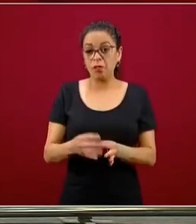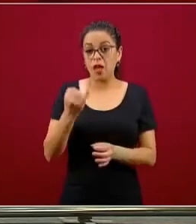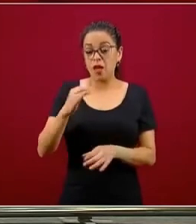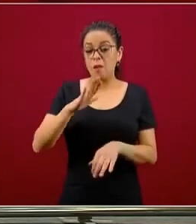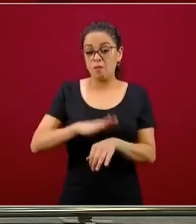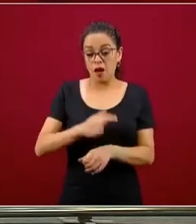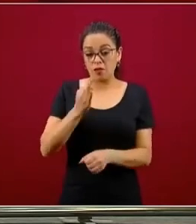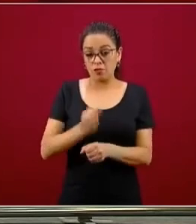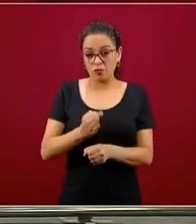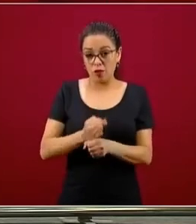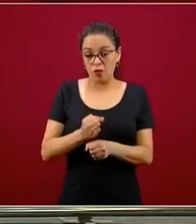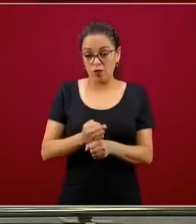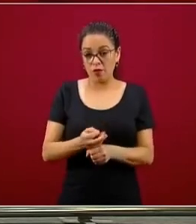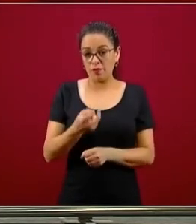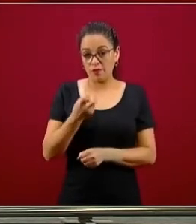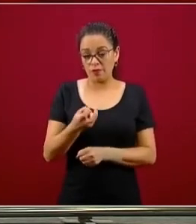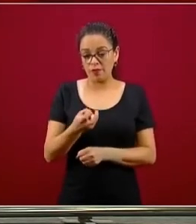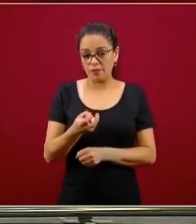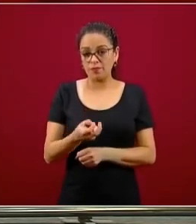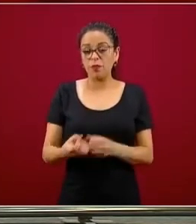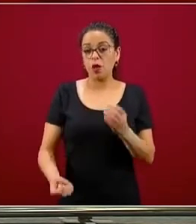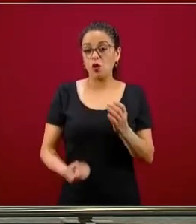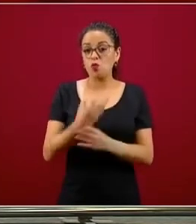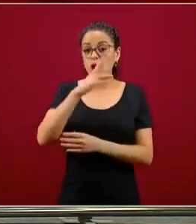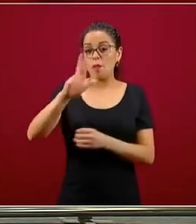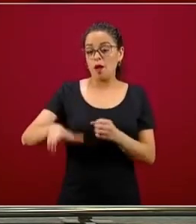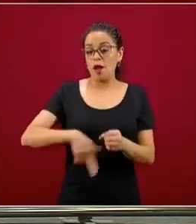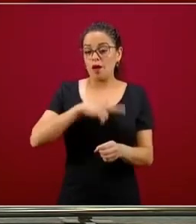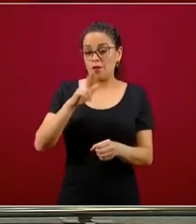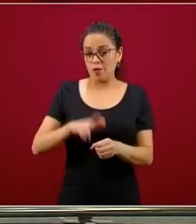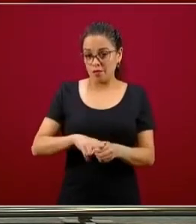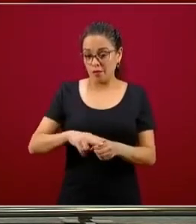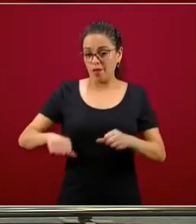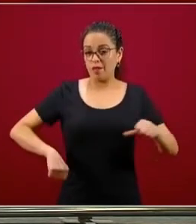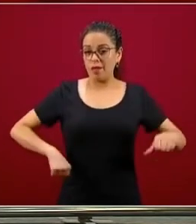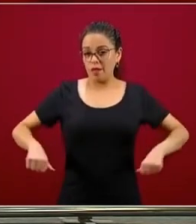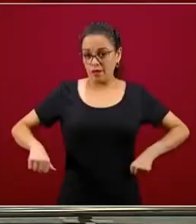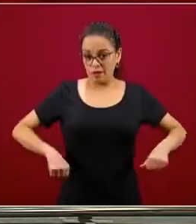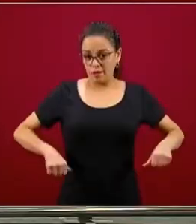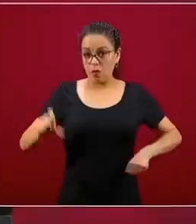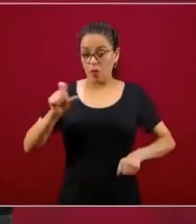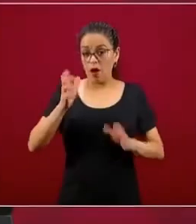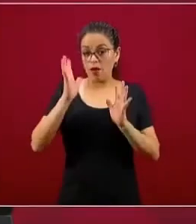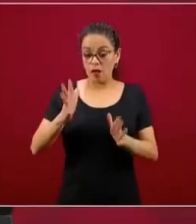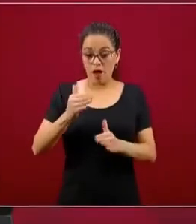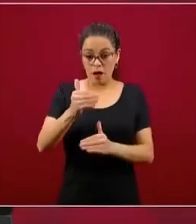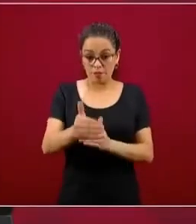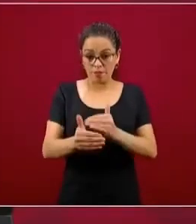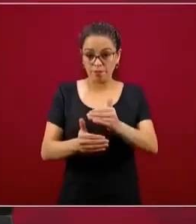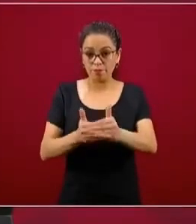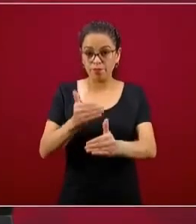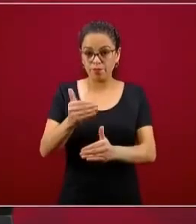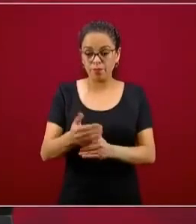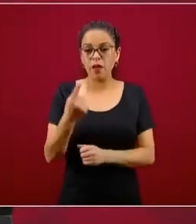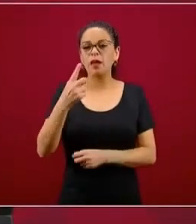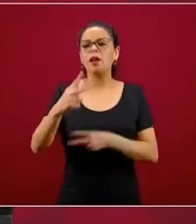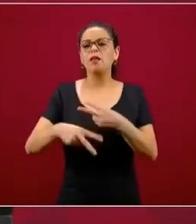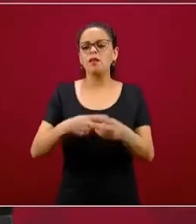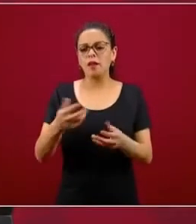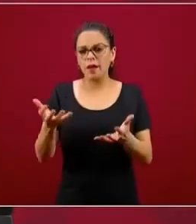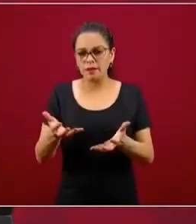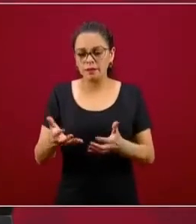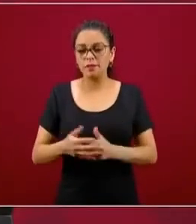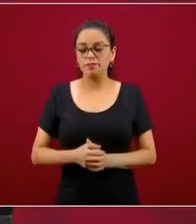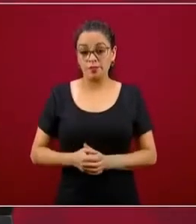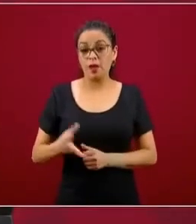momentos. La nueva normalidad, cuando transitemos hacia la nueva normalidad, vamos a incorporar